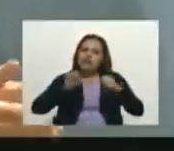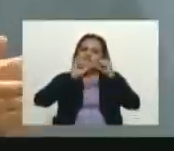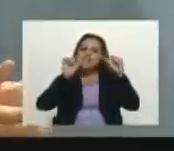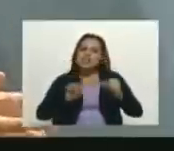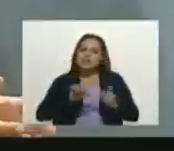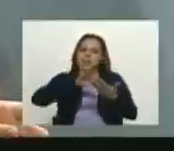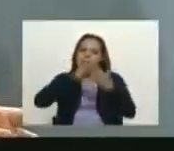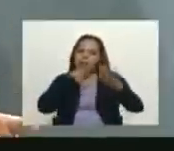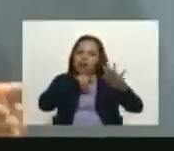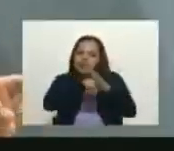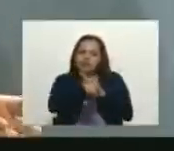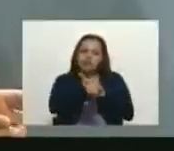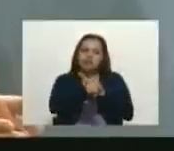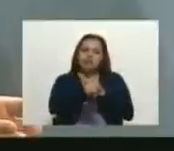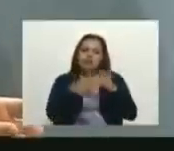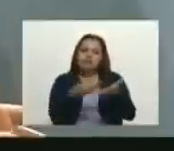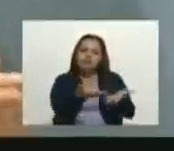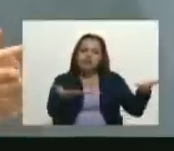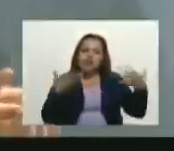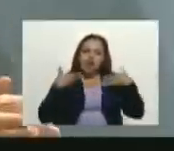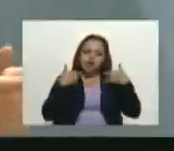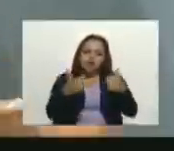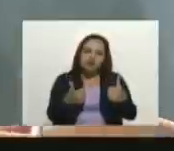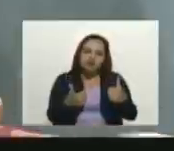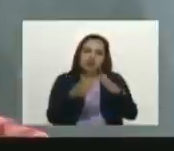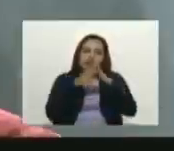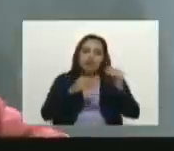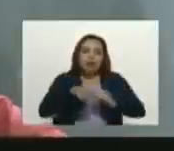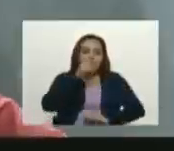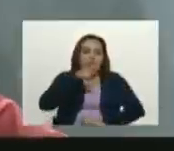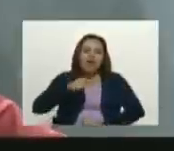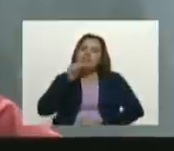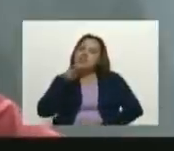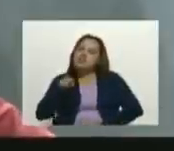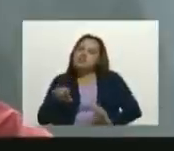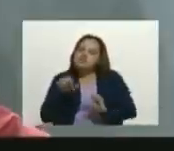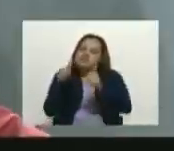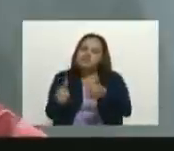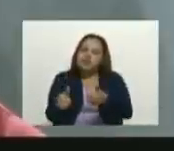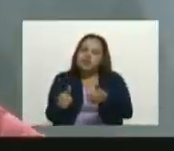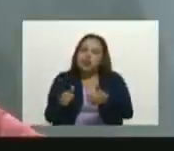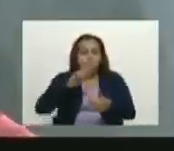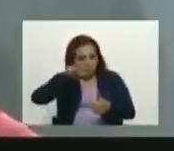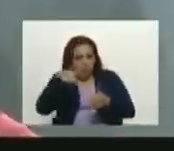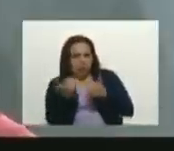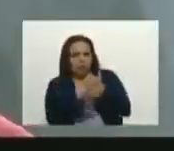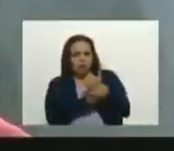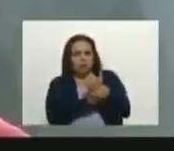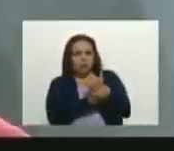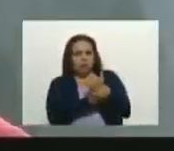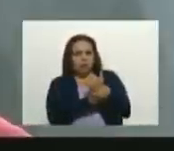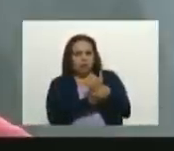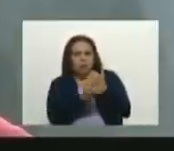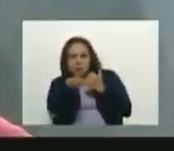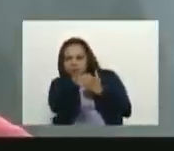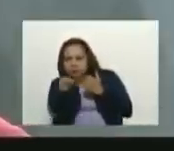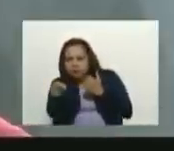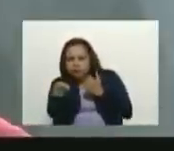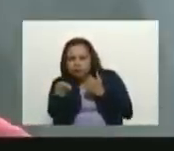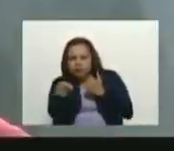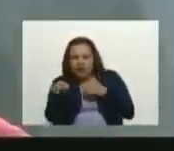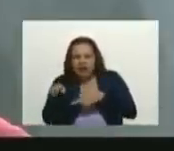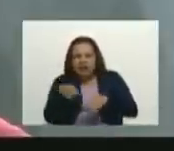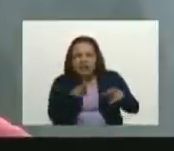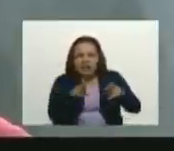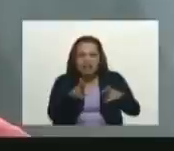Adentro que le da salud a todo el pueblo. ¿Quién lo fundó? ¿Guaidó? ¿Ah? ¿La rata de